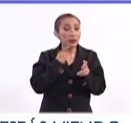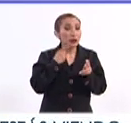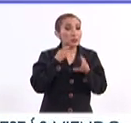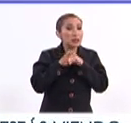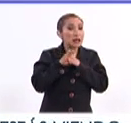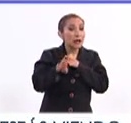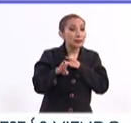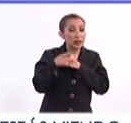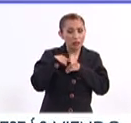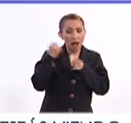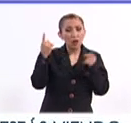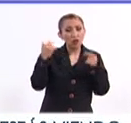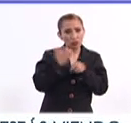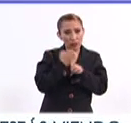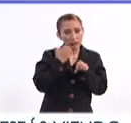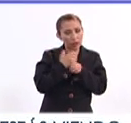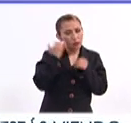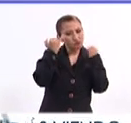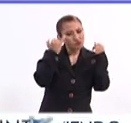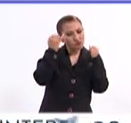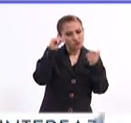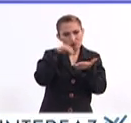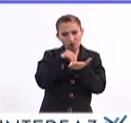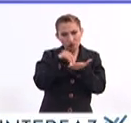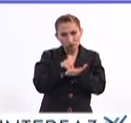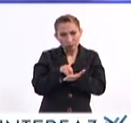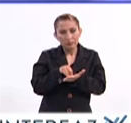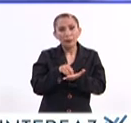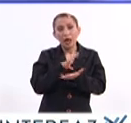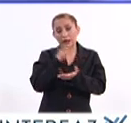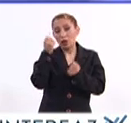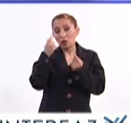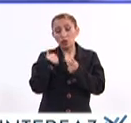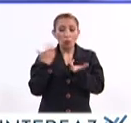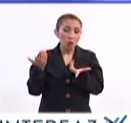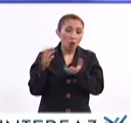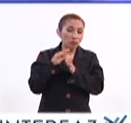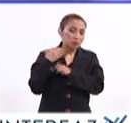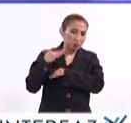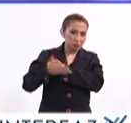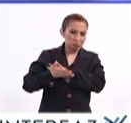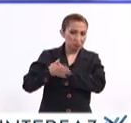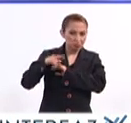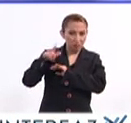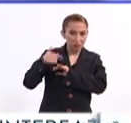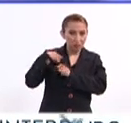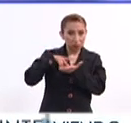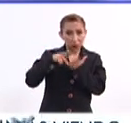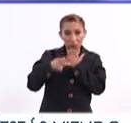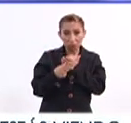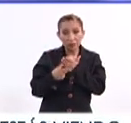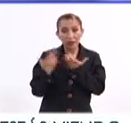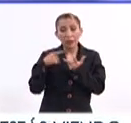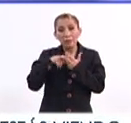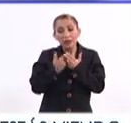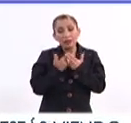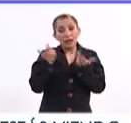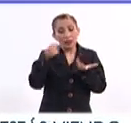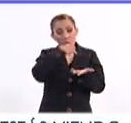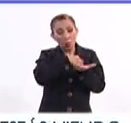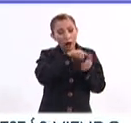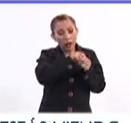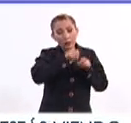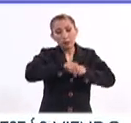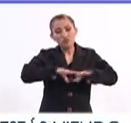Diputación Migrante. Ya varios estados ya lo están empezando a implementar. Hay unos que están todavía con agenda pendiente. Quizá sea un proyecto que nace de lo local